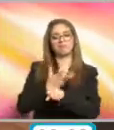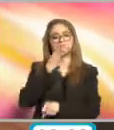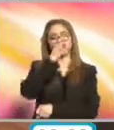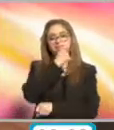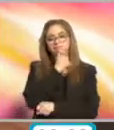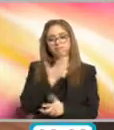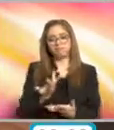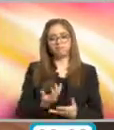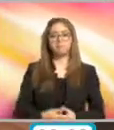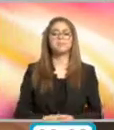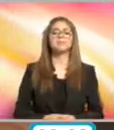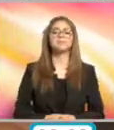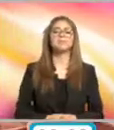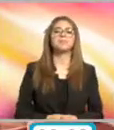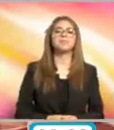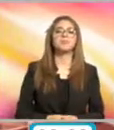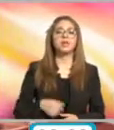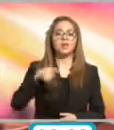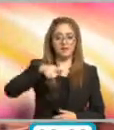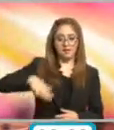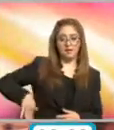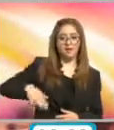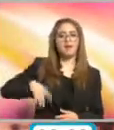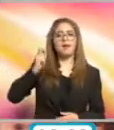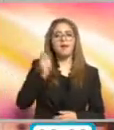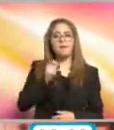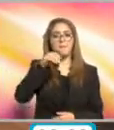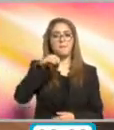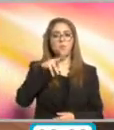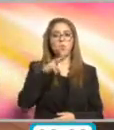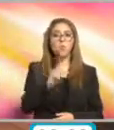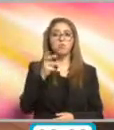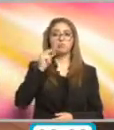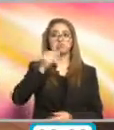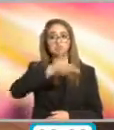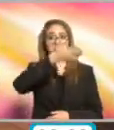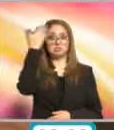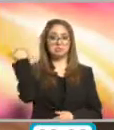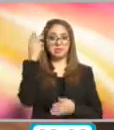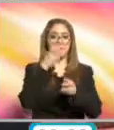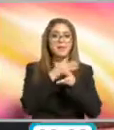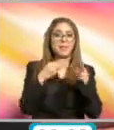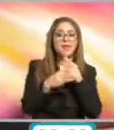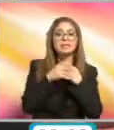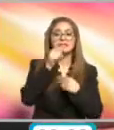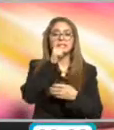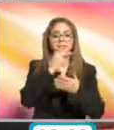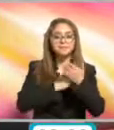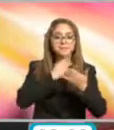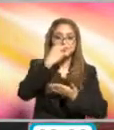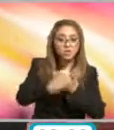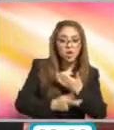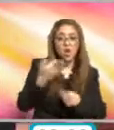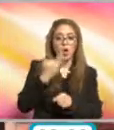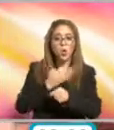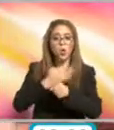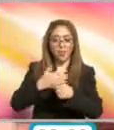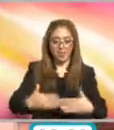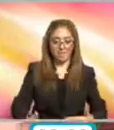bueno, estamos hablando del muro ese que quieren construir, vete tú a saber con qué material, porque ni siquiera hay proyecto. Pero hay un muro en la frontera y es un